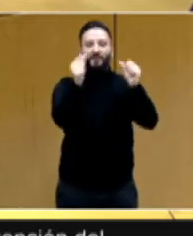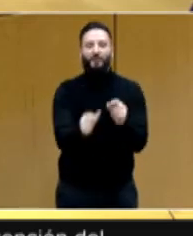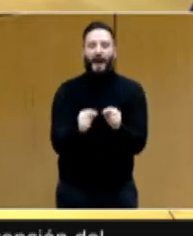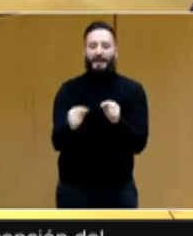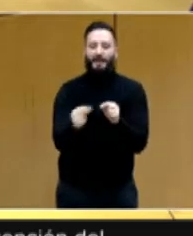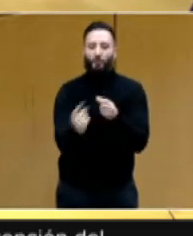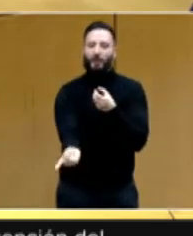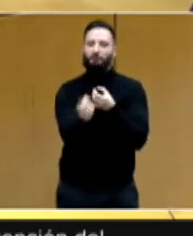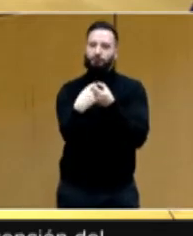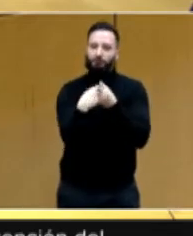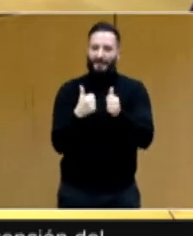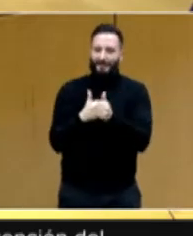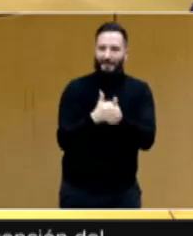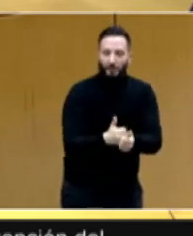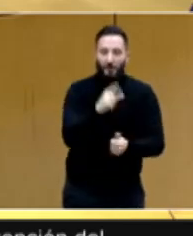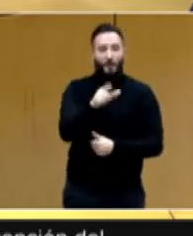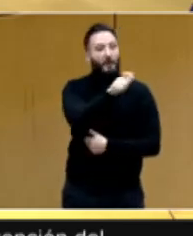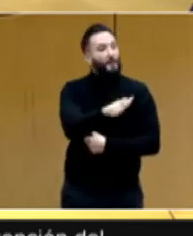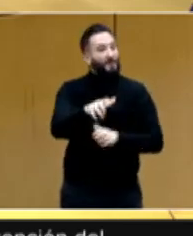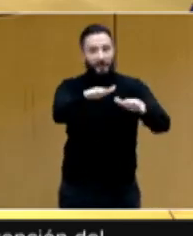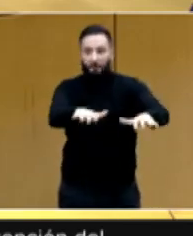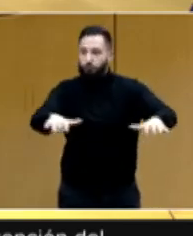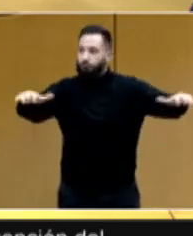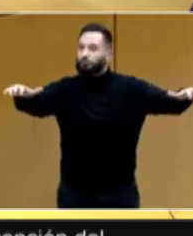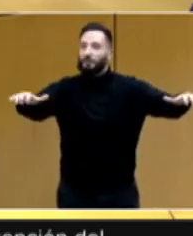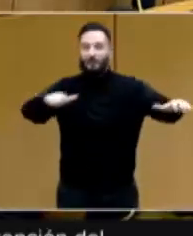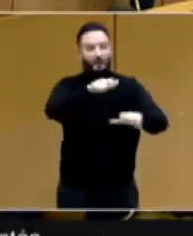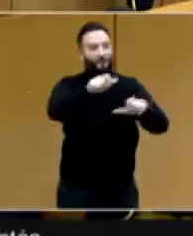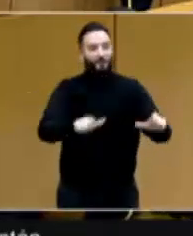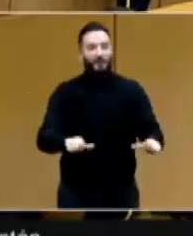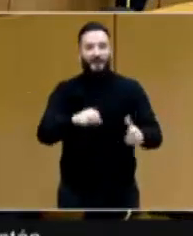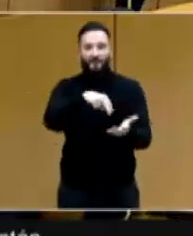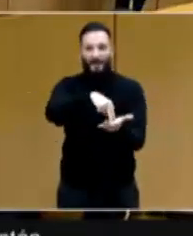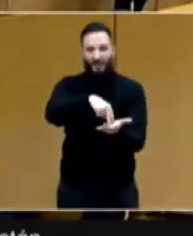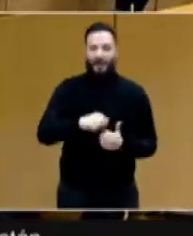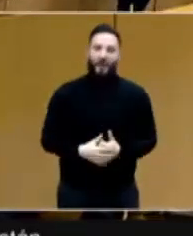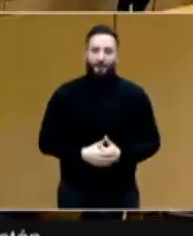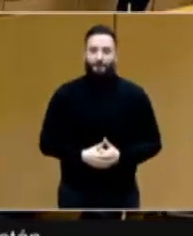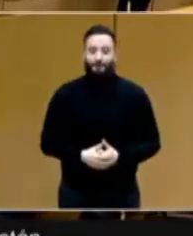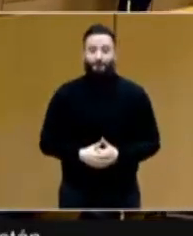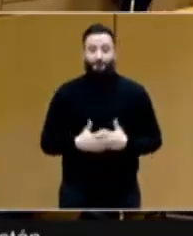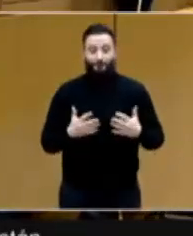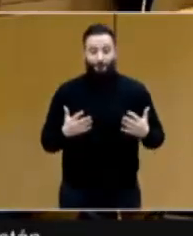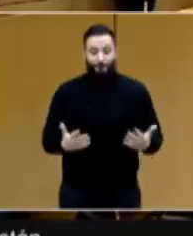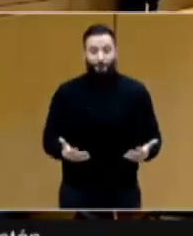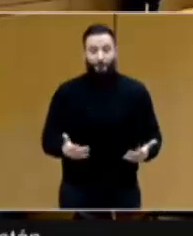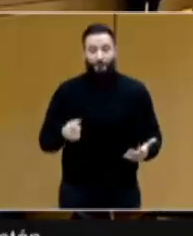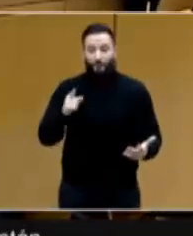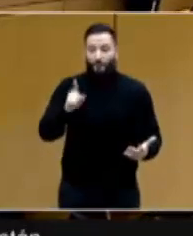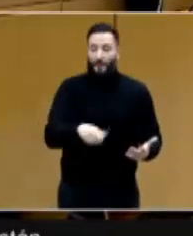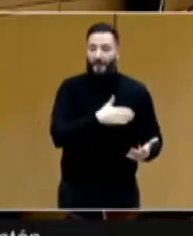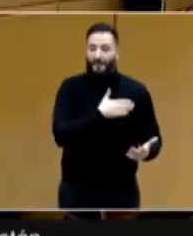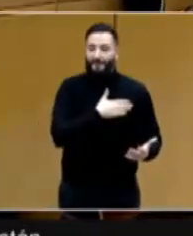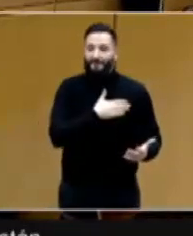a todas las personas que nos acompañan también de forma presencial y quiero también